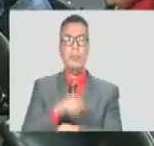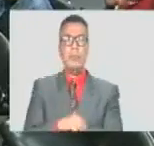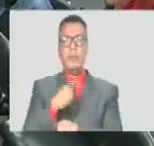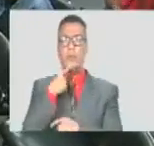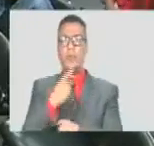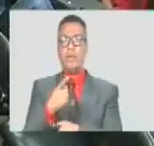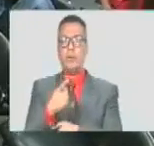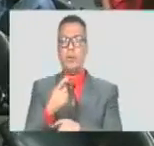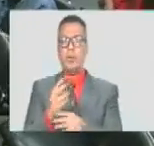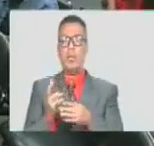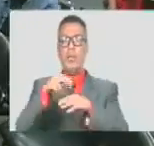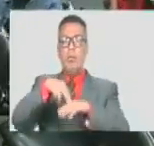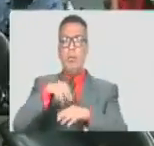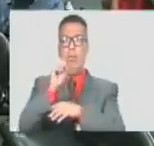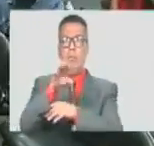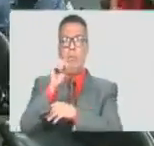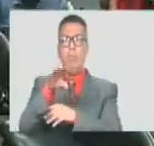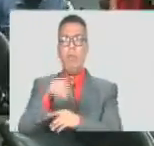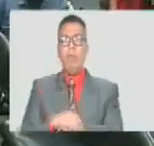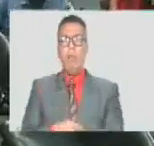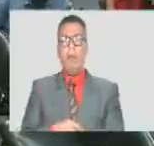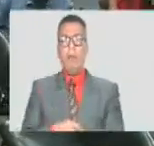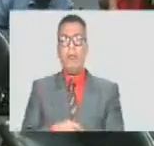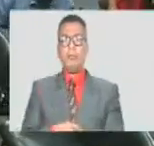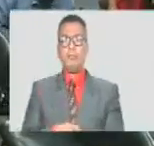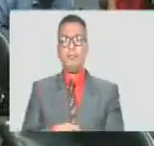Solicita a la tribuna de oradores, se le concede.